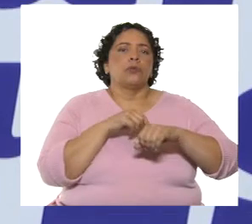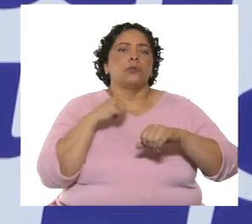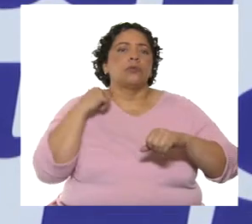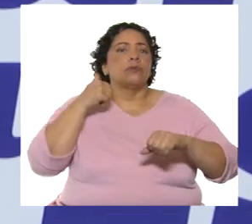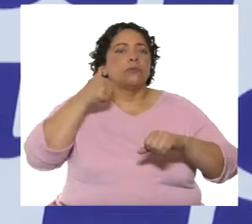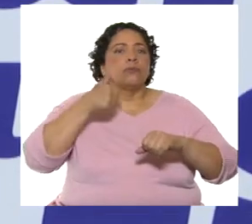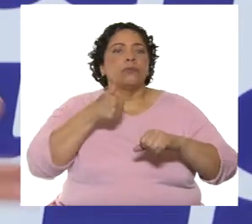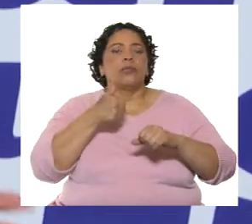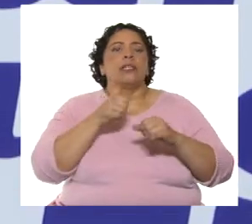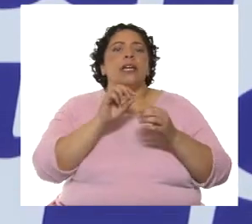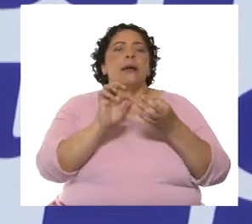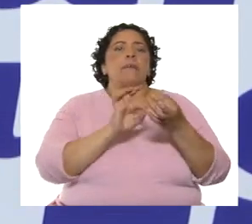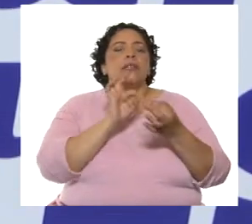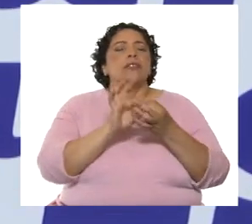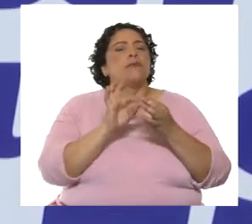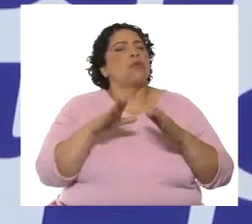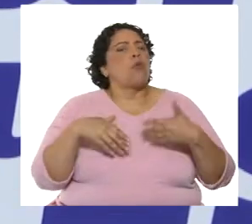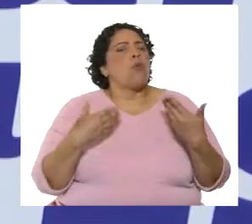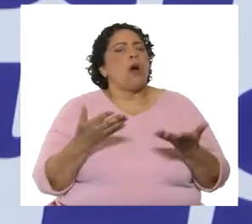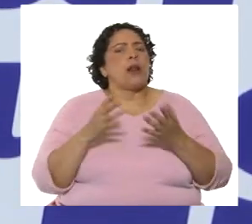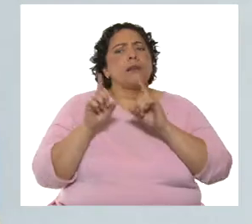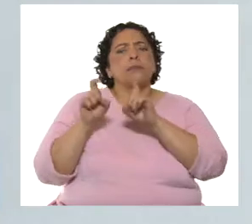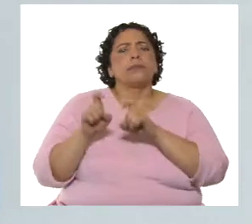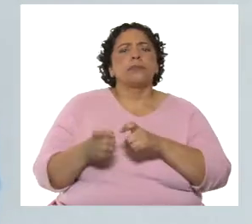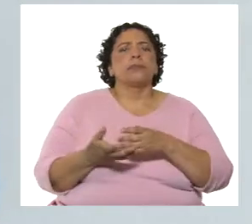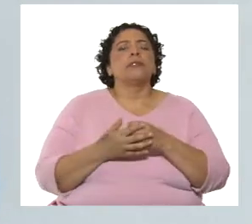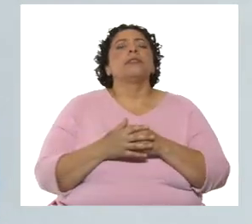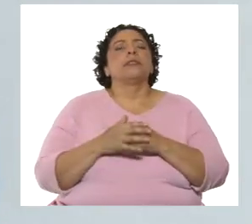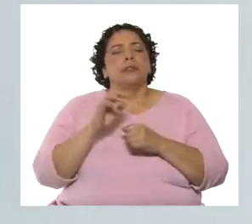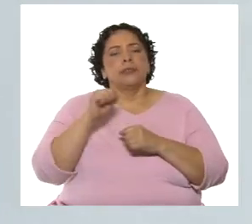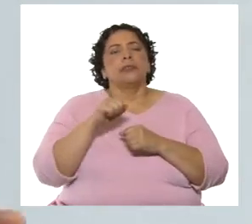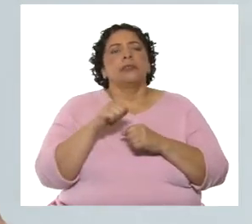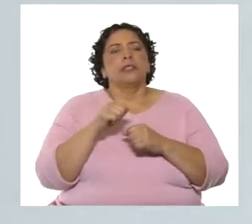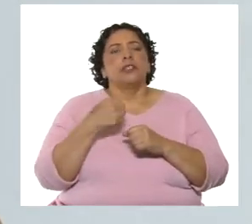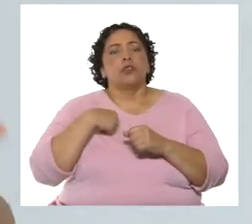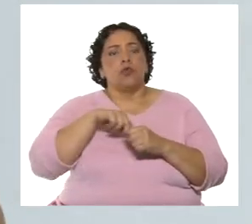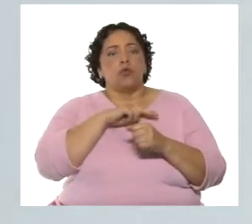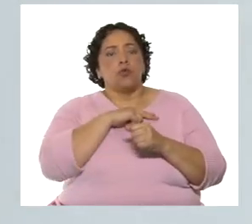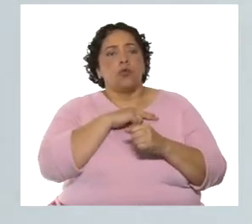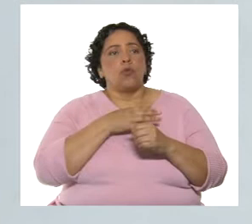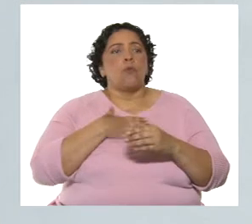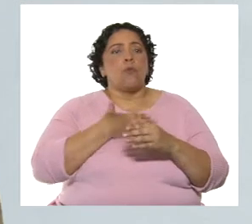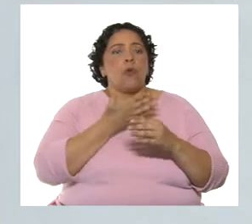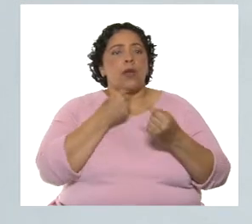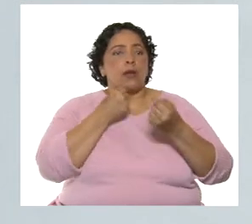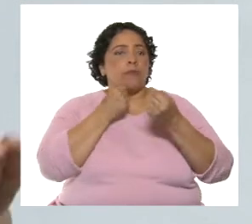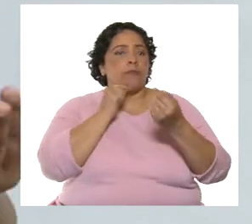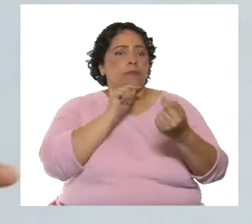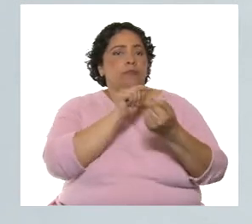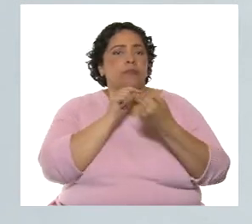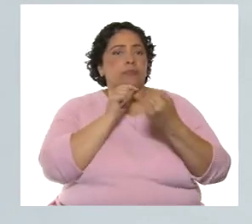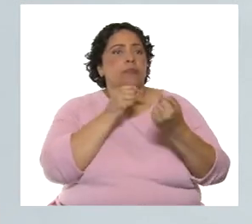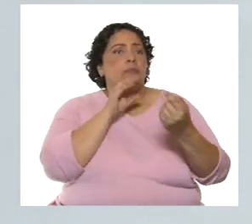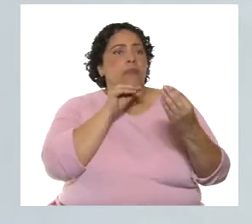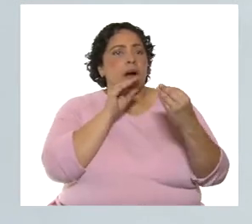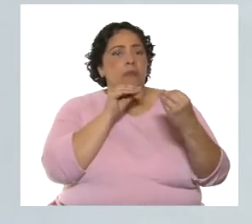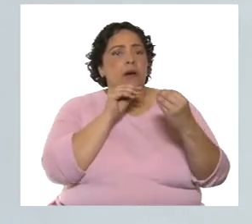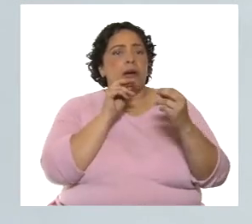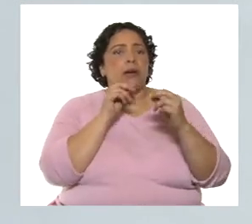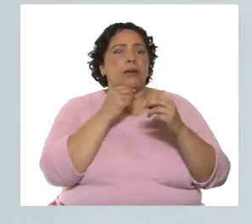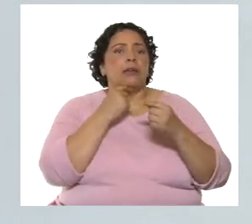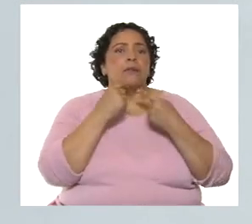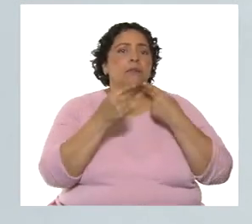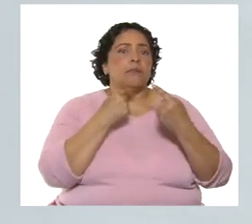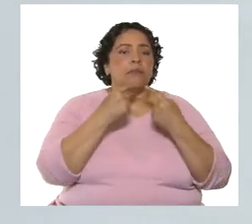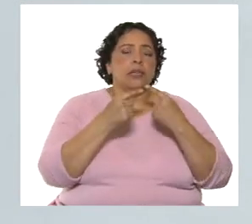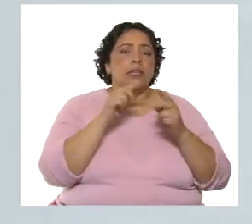en específico. ¿Cuáles son esos tiempos, profe? Así es, Yelixa, para nosotros conversar sobre el tiempo de los